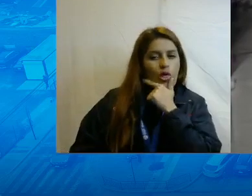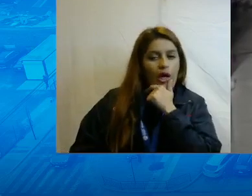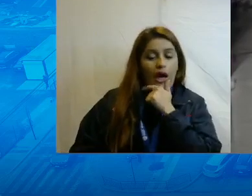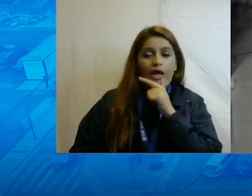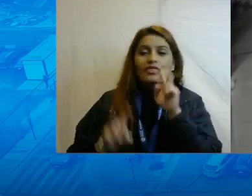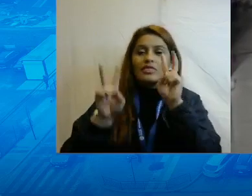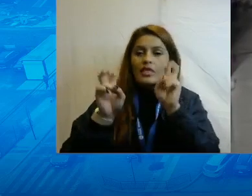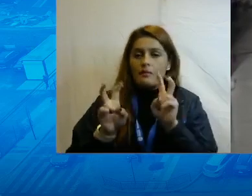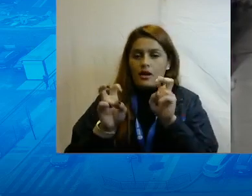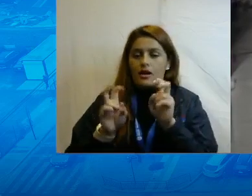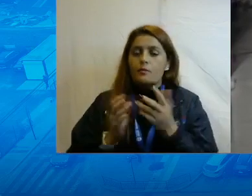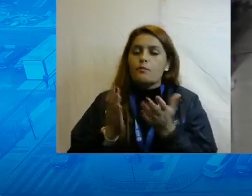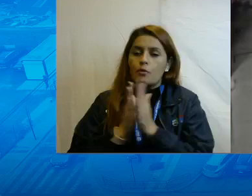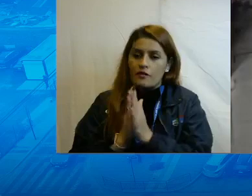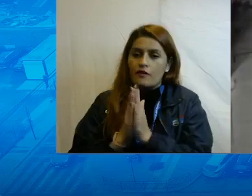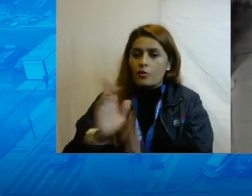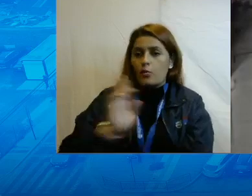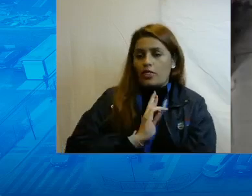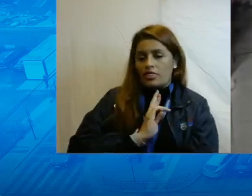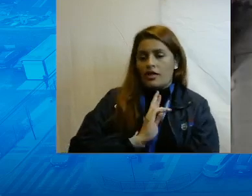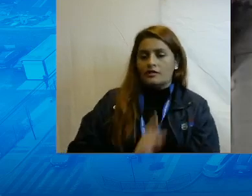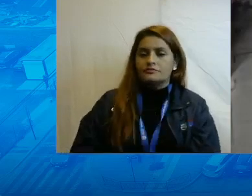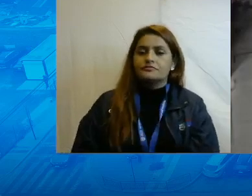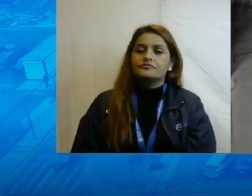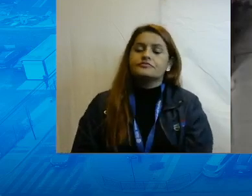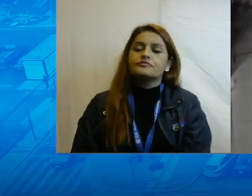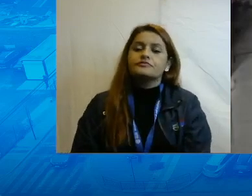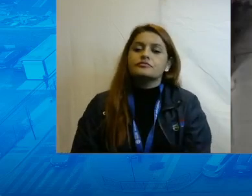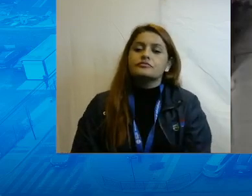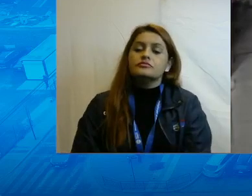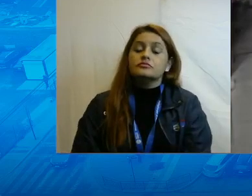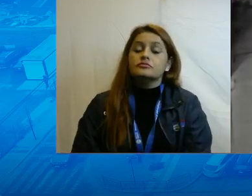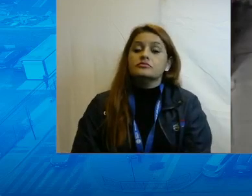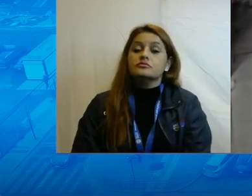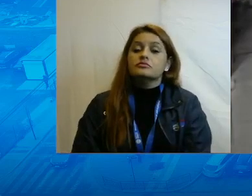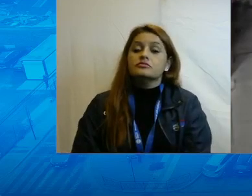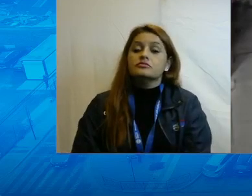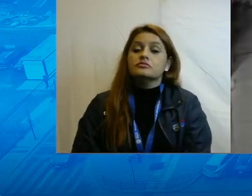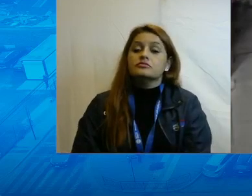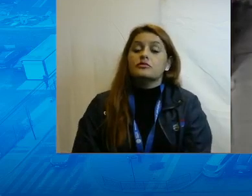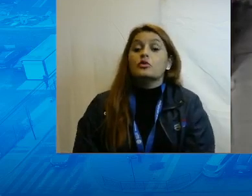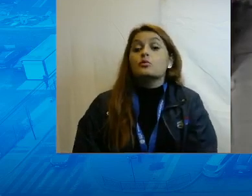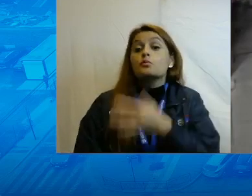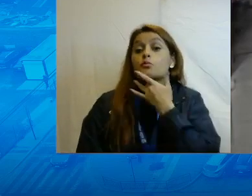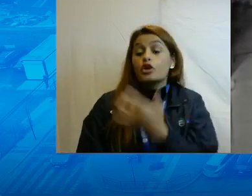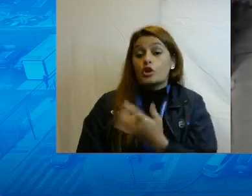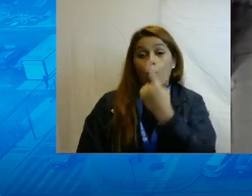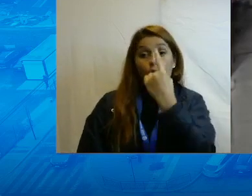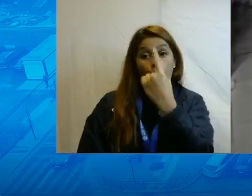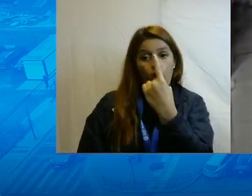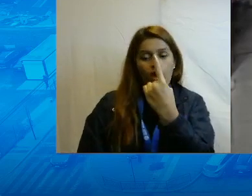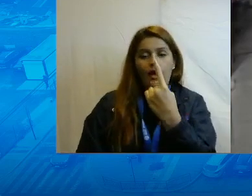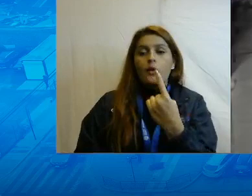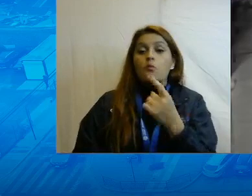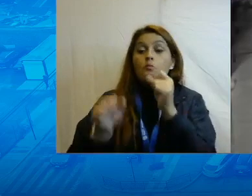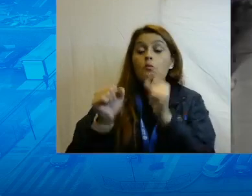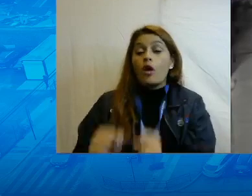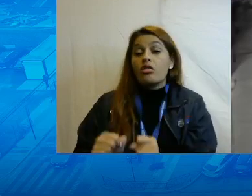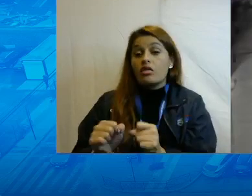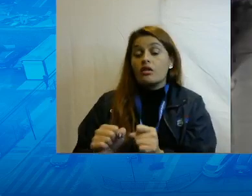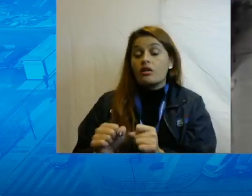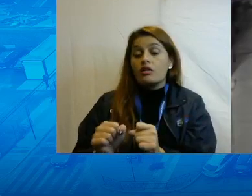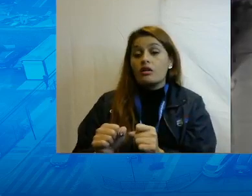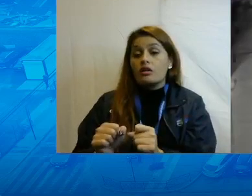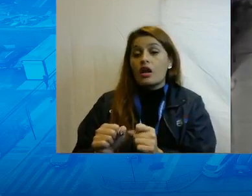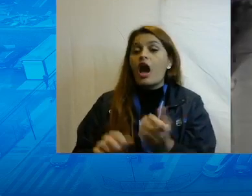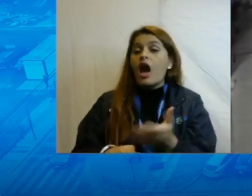jurídica, así que si me la puede aclarar, por favor, o si no, el director. Porque una cosa es que el municipio tenga esa posibilidad,